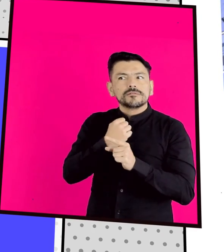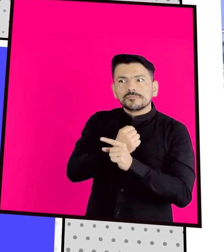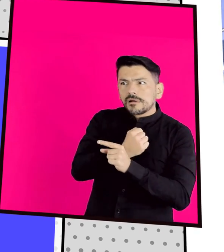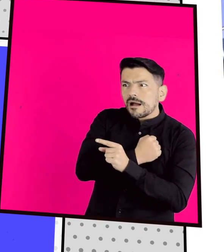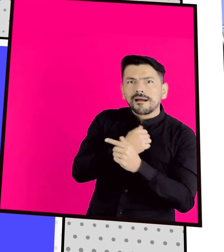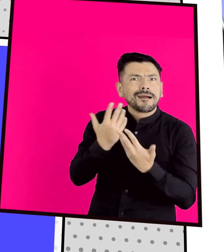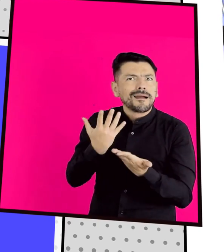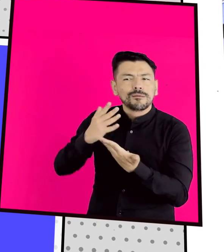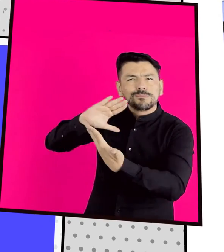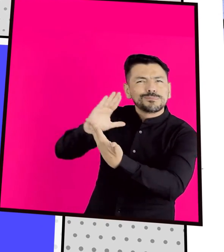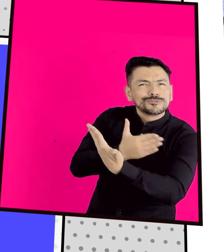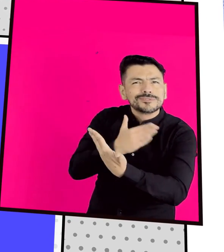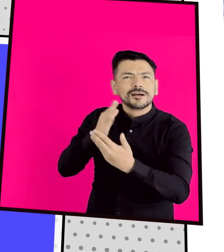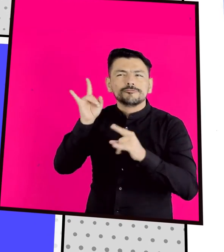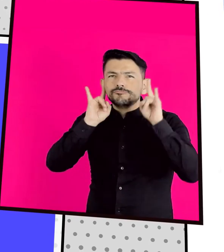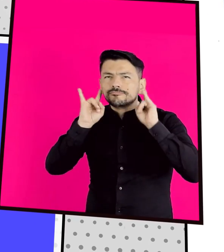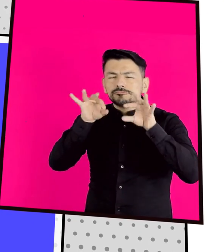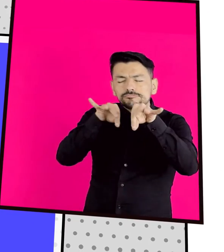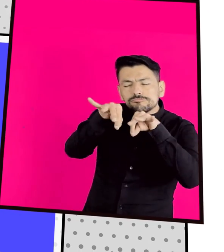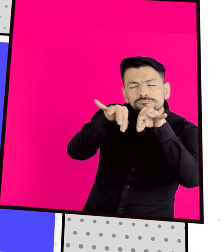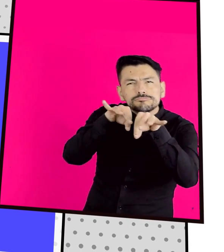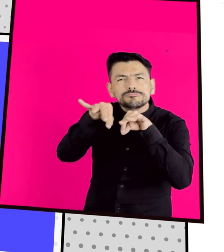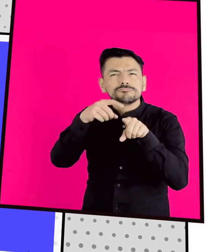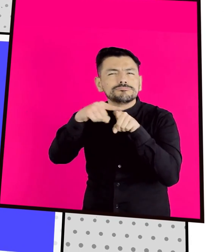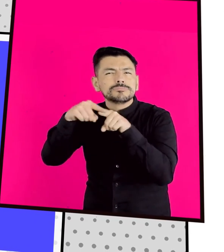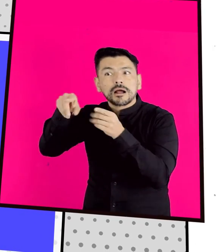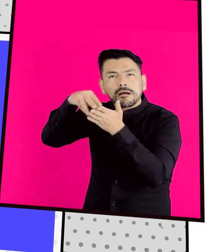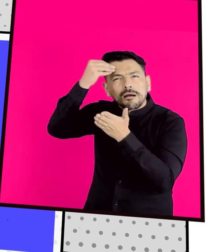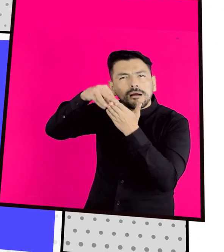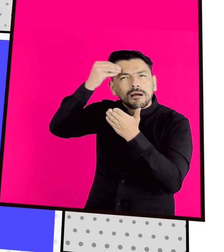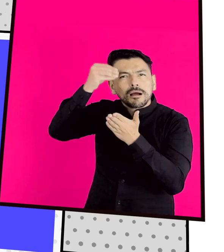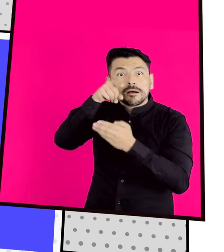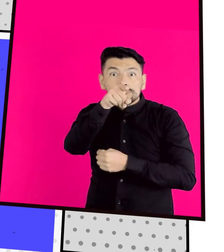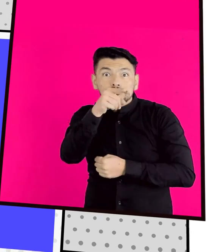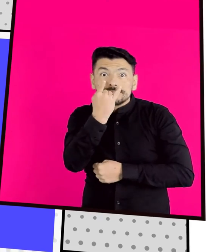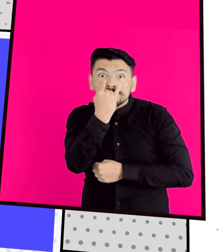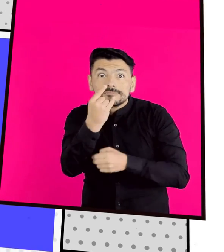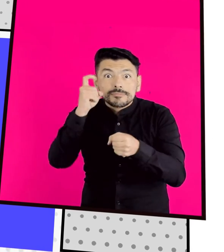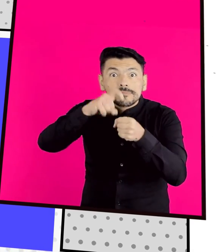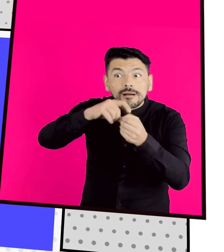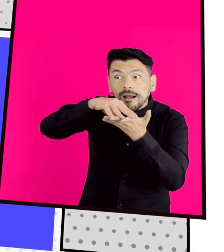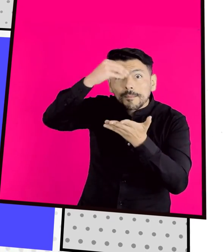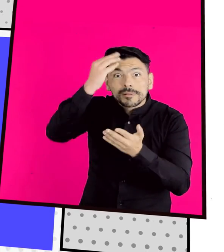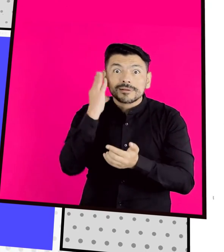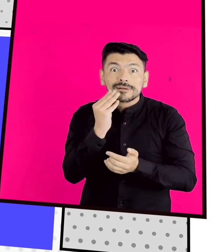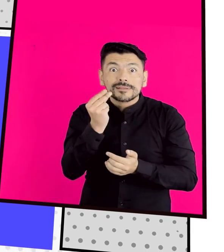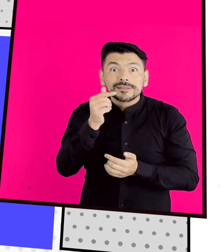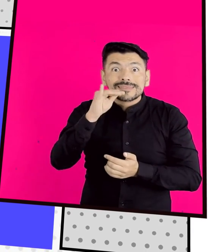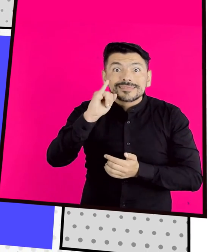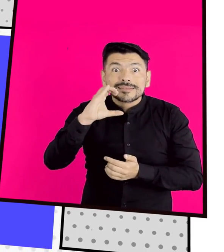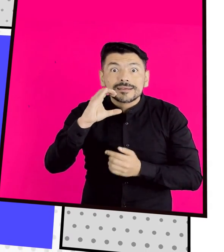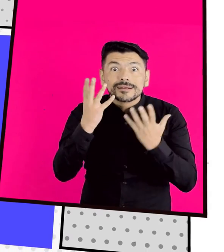y aprendió a usar herramientas de edición de audio conoce y aprende en consentidos